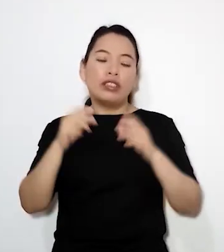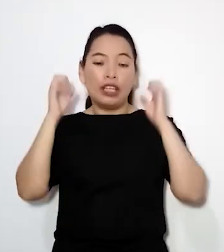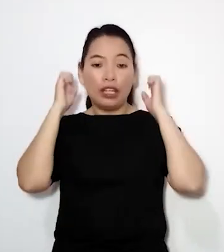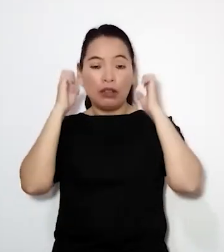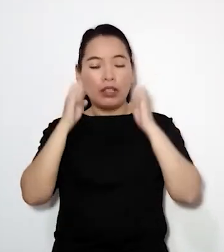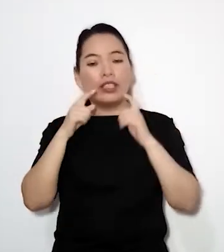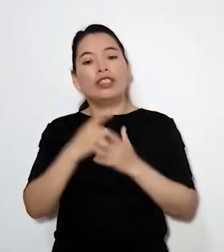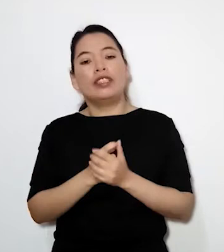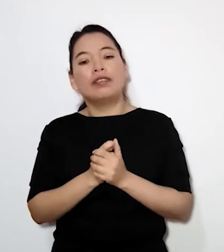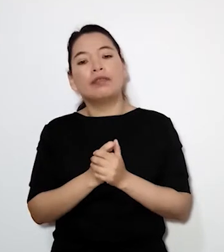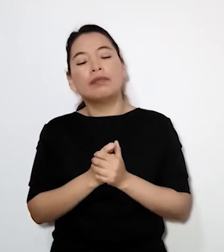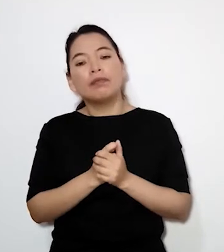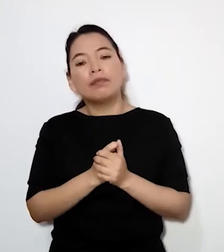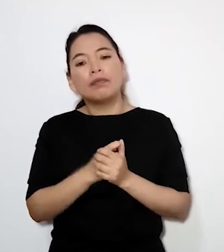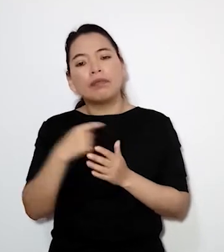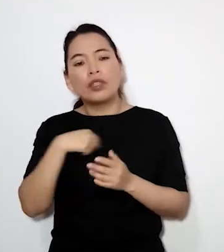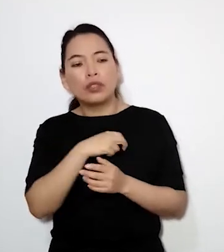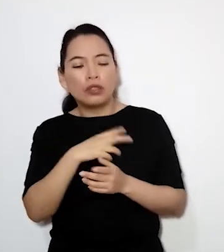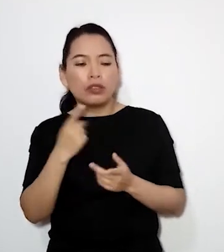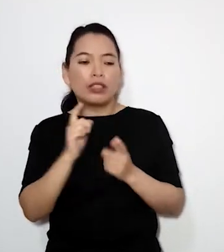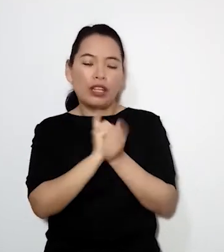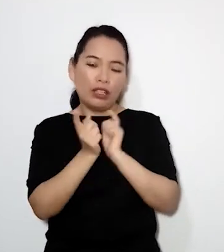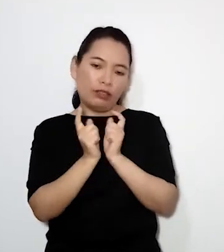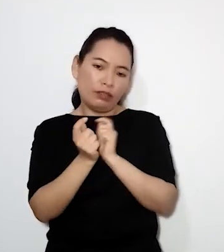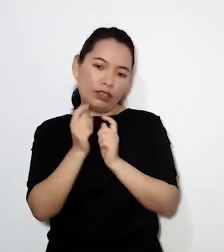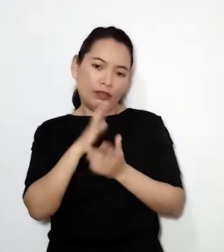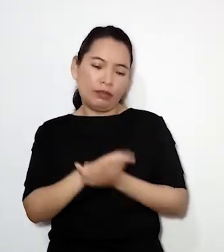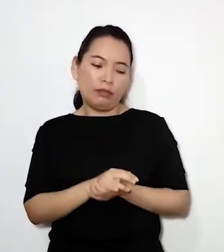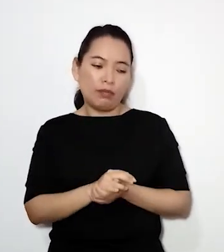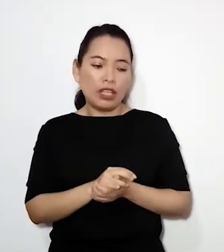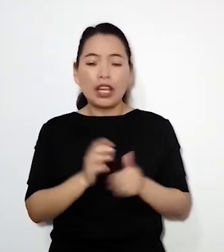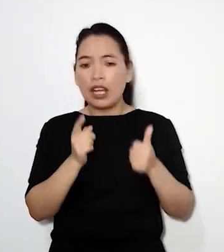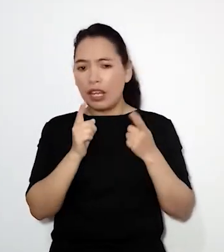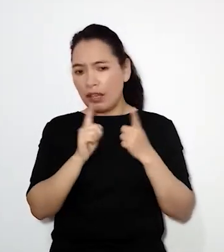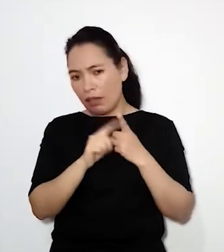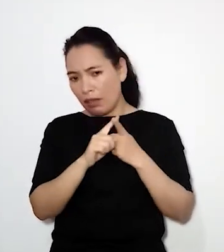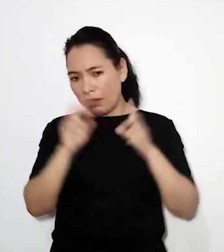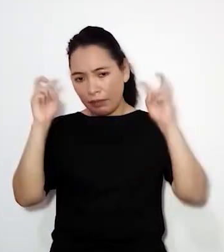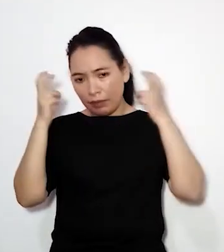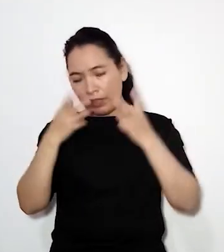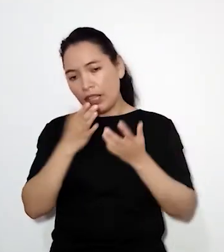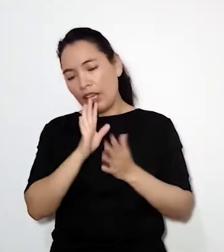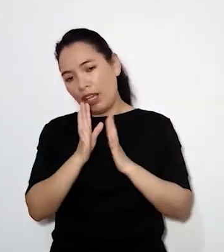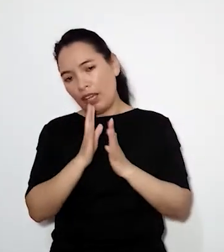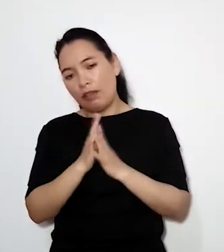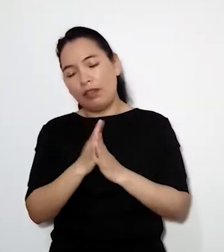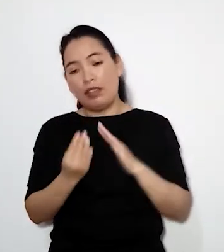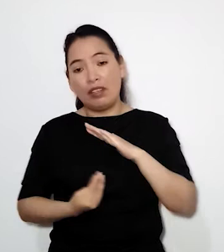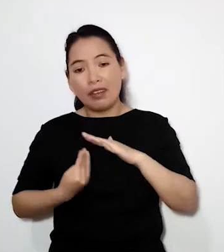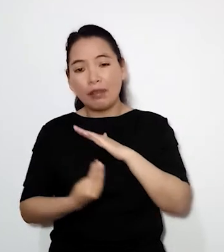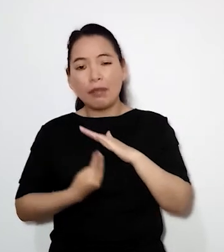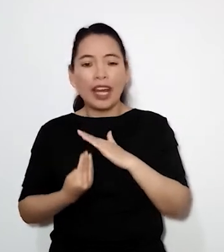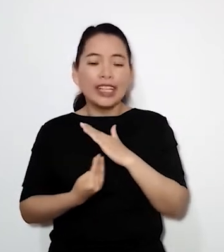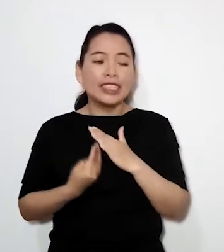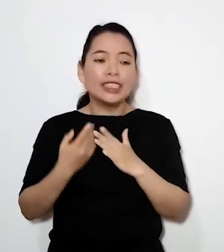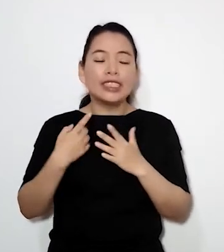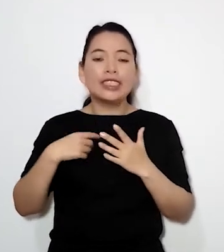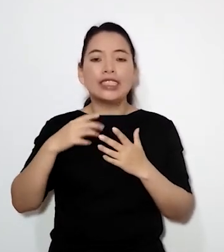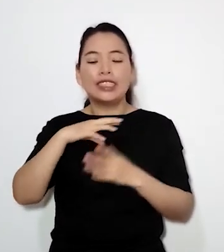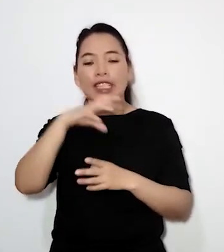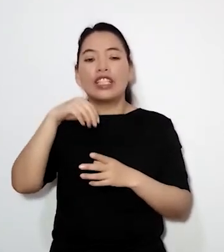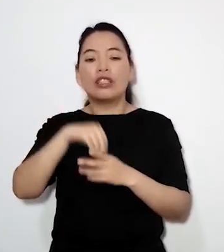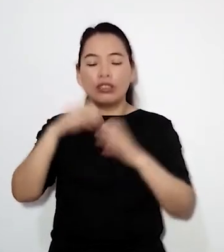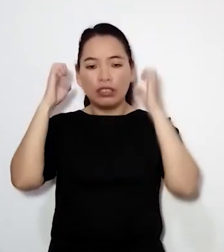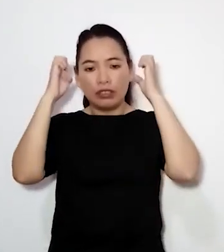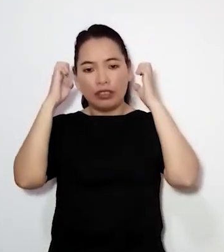y de políticas. El primero es, bueno, básicamente la esencia misma de la educación inclusiva, que es pasar de una pedagogía normalizadora